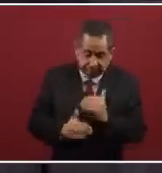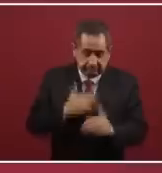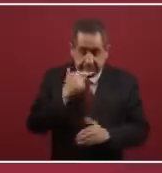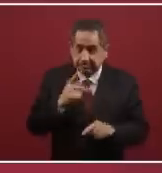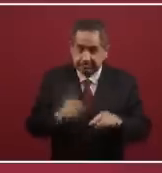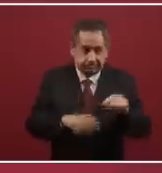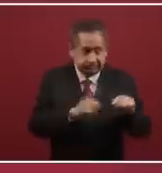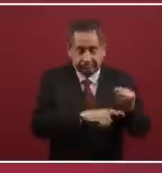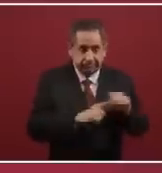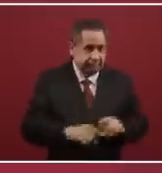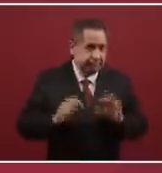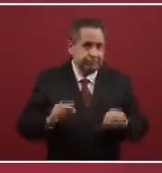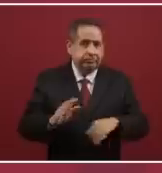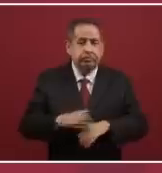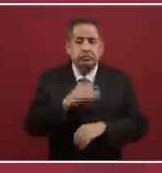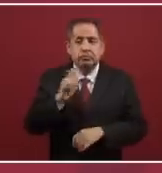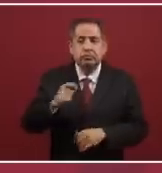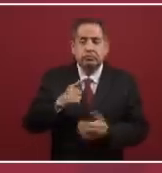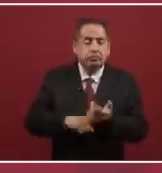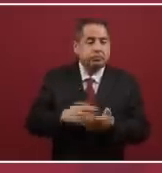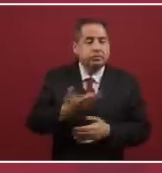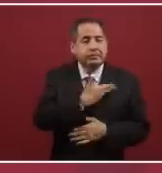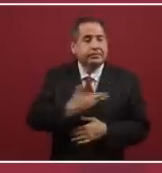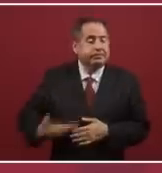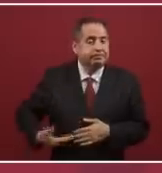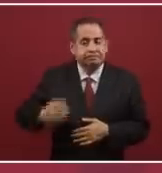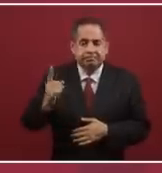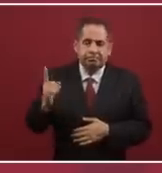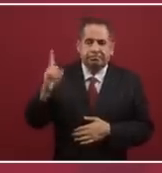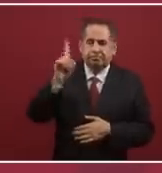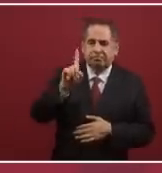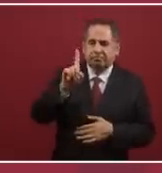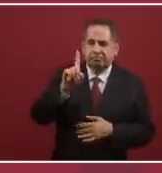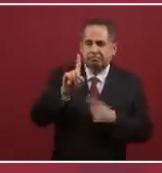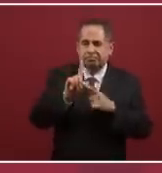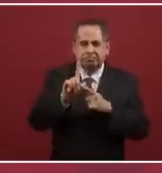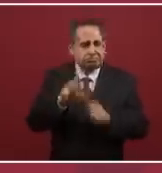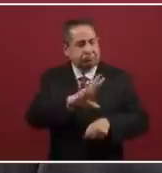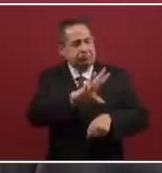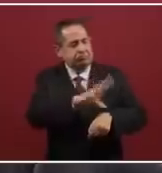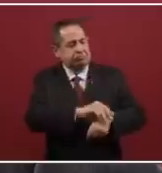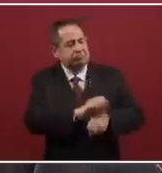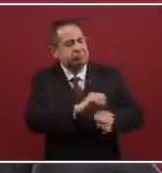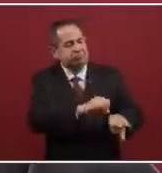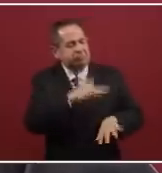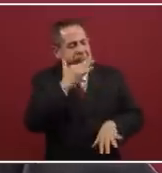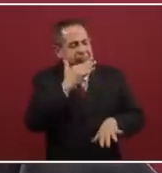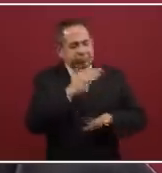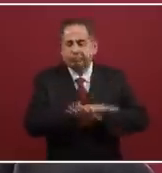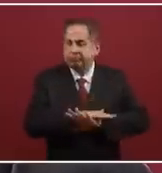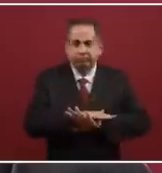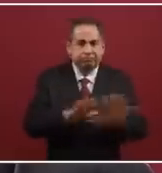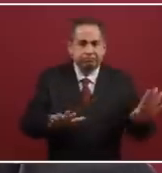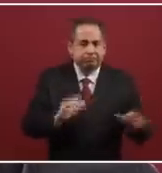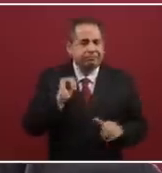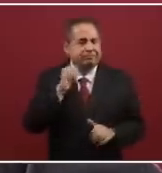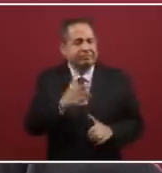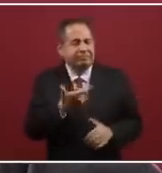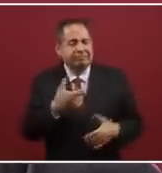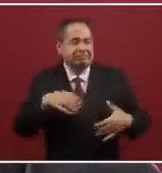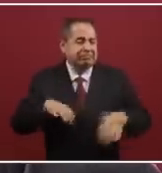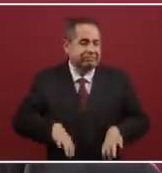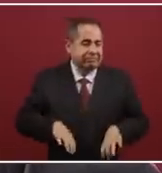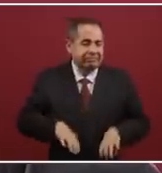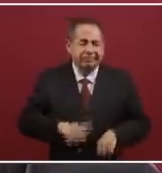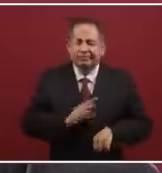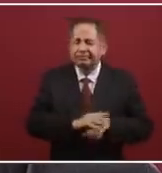porque el presidente no ha dado una sola autorización para hacer un jugoso negocio al